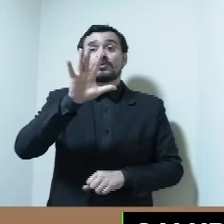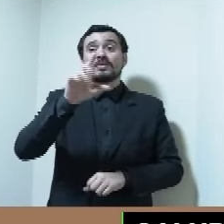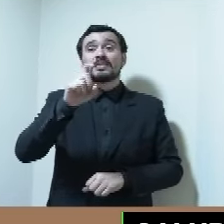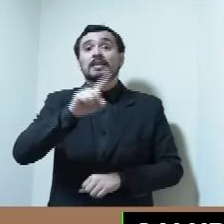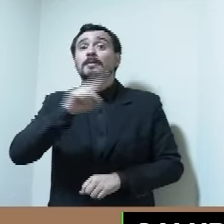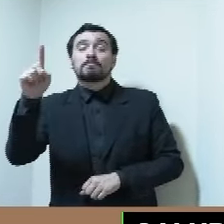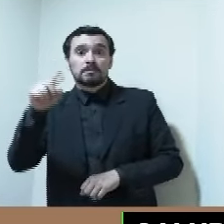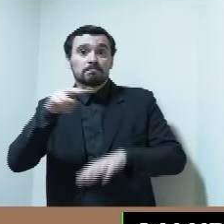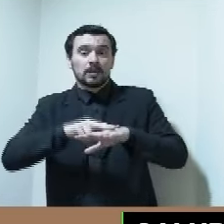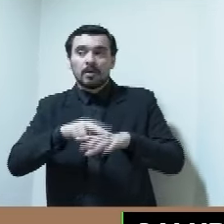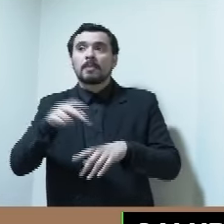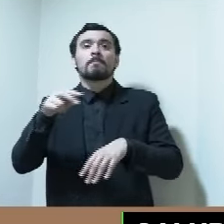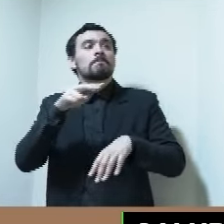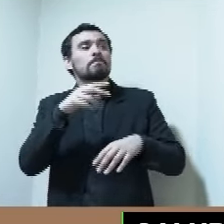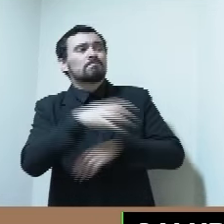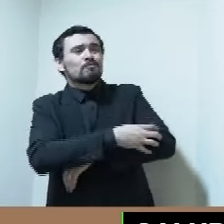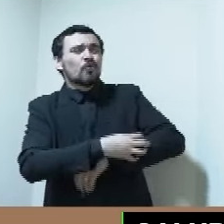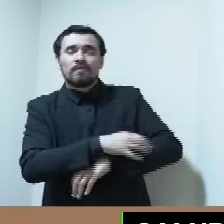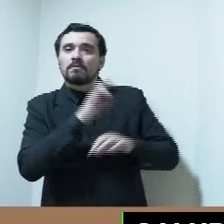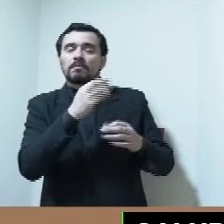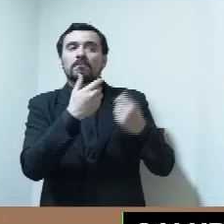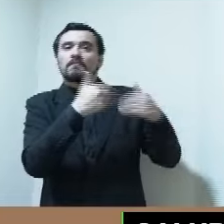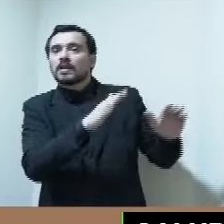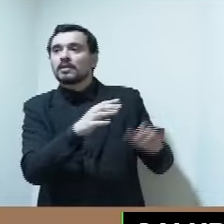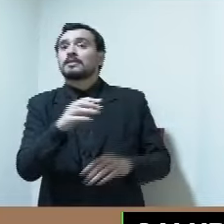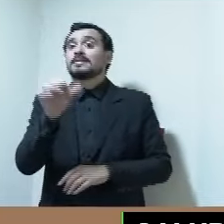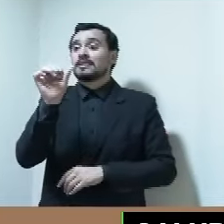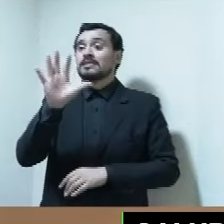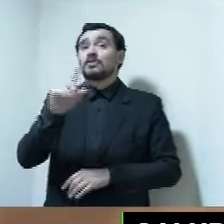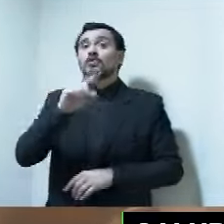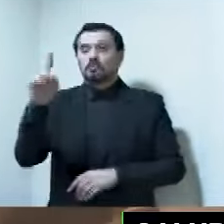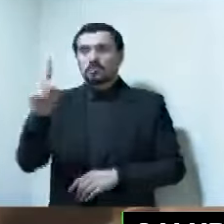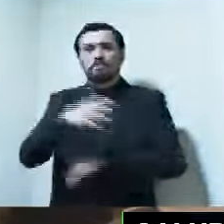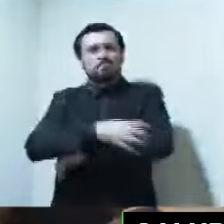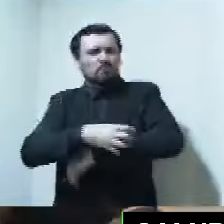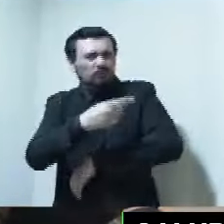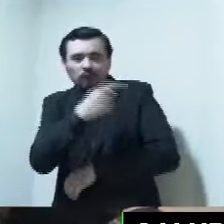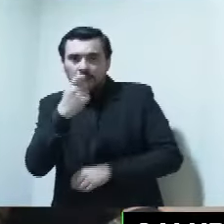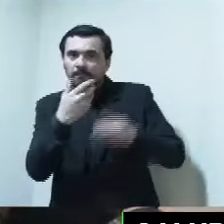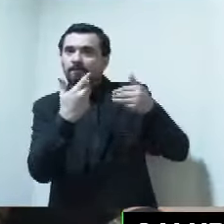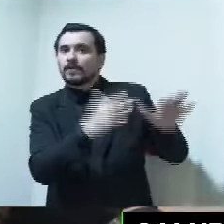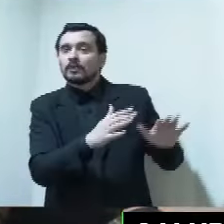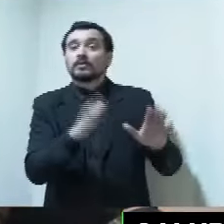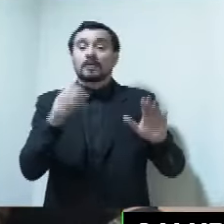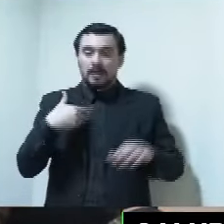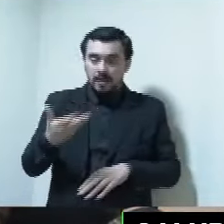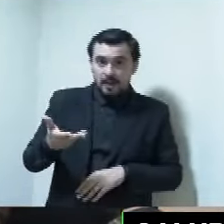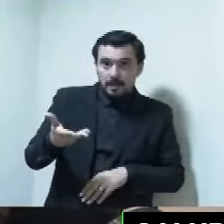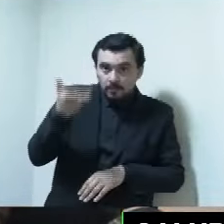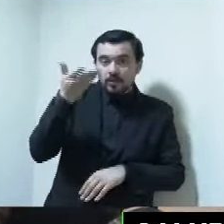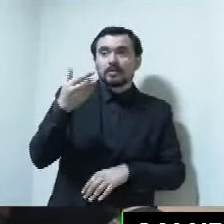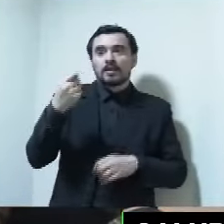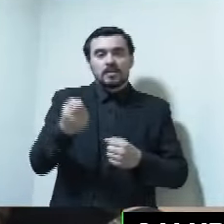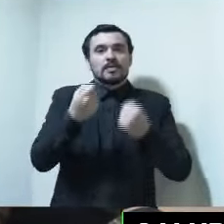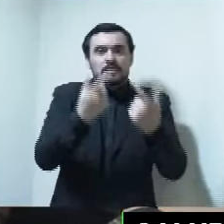paraguayos abandonen la pobreza total y más de 65 mil la pobreza extrema. Hemos aumentado la asignación de